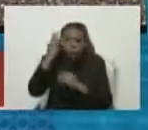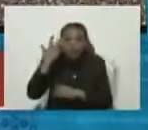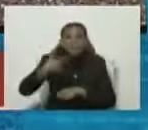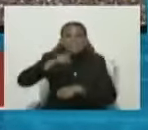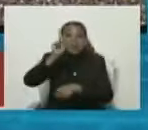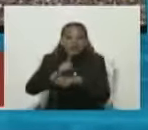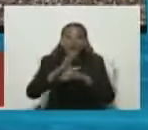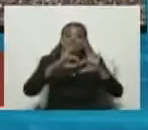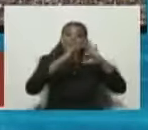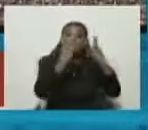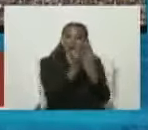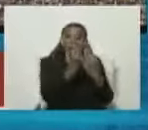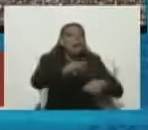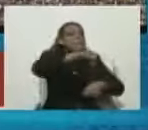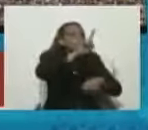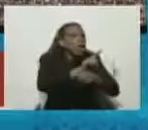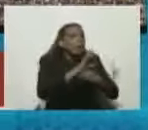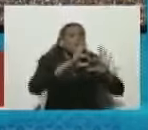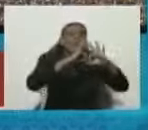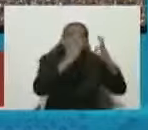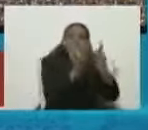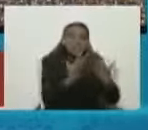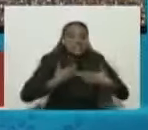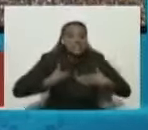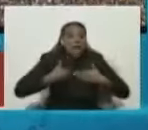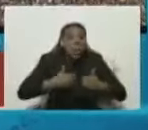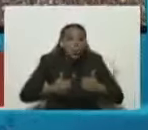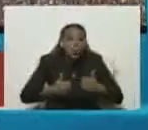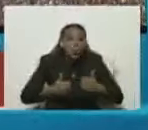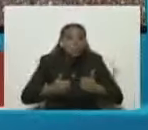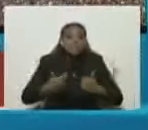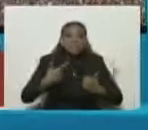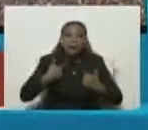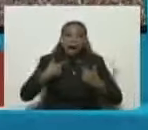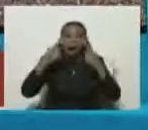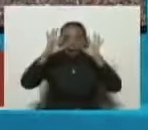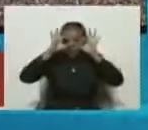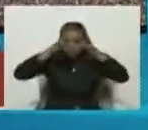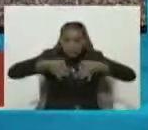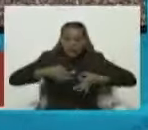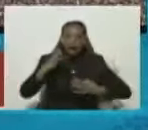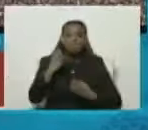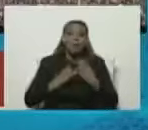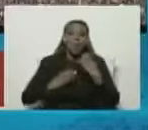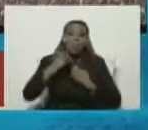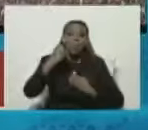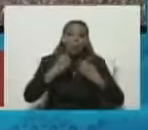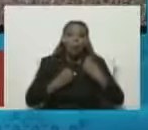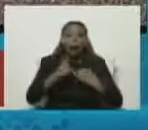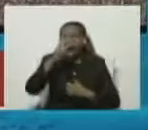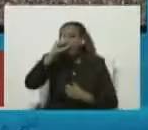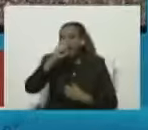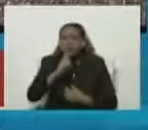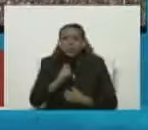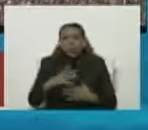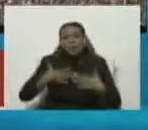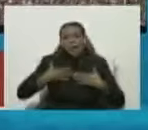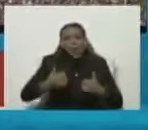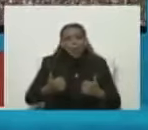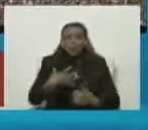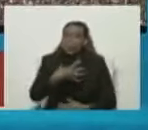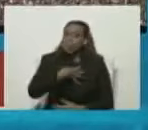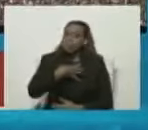Priorizó a su familia, a su salud, y se dio cuenta que a esa edad y con la salud